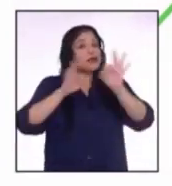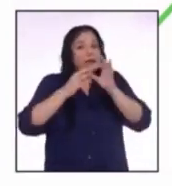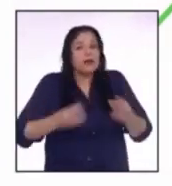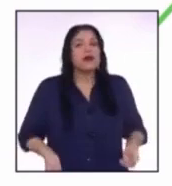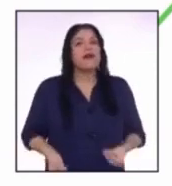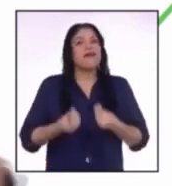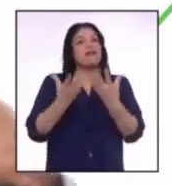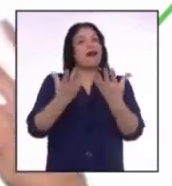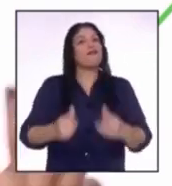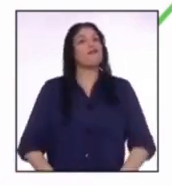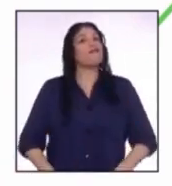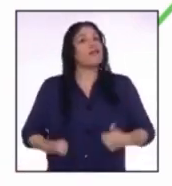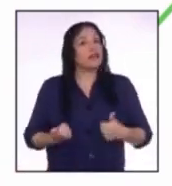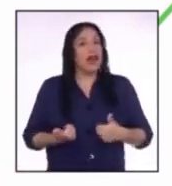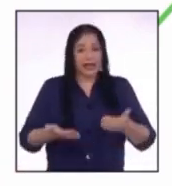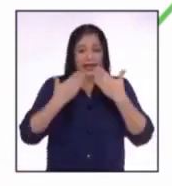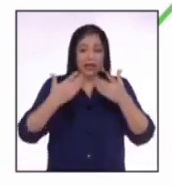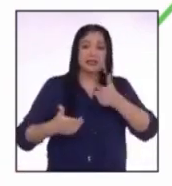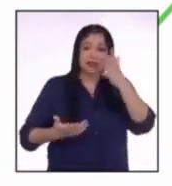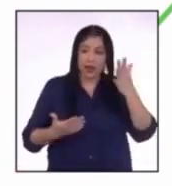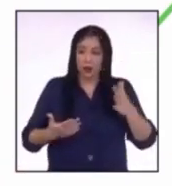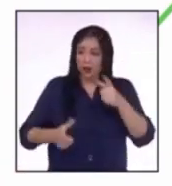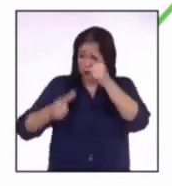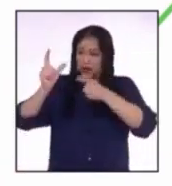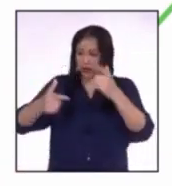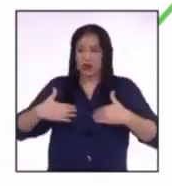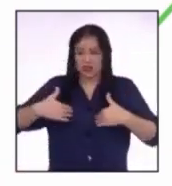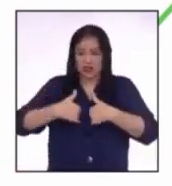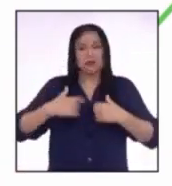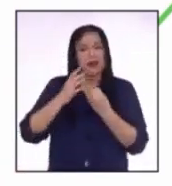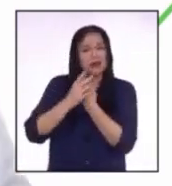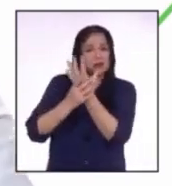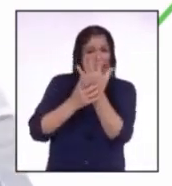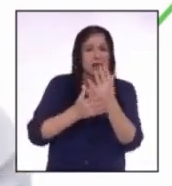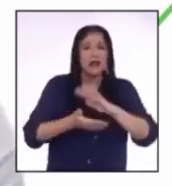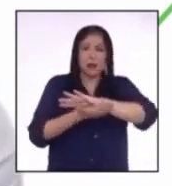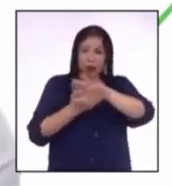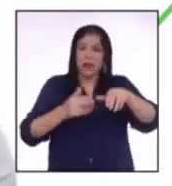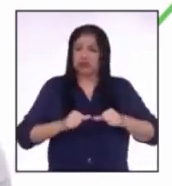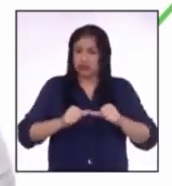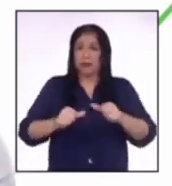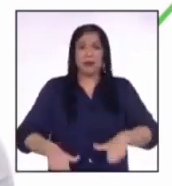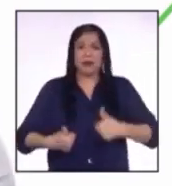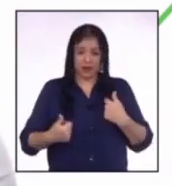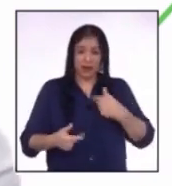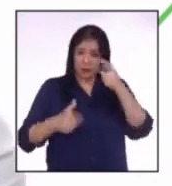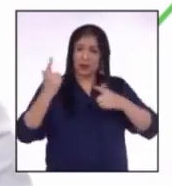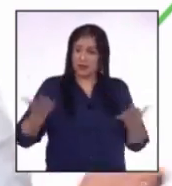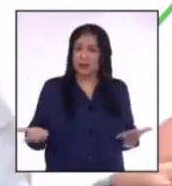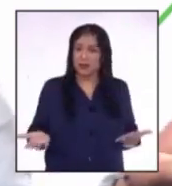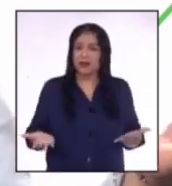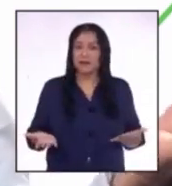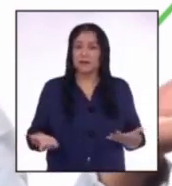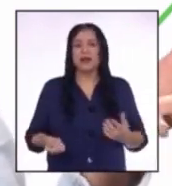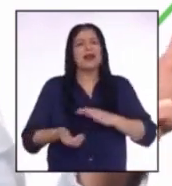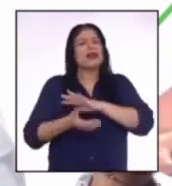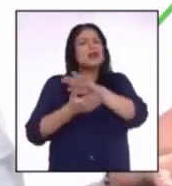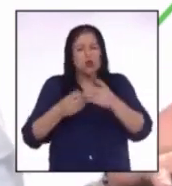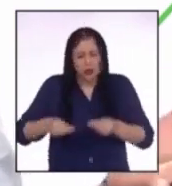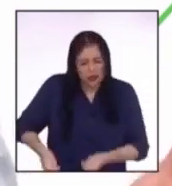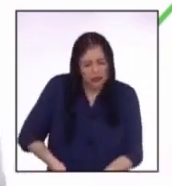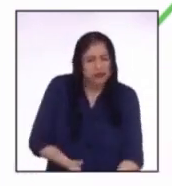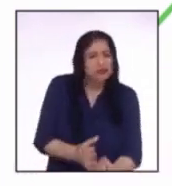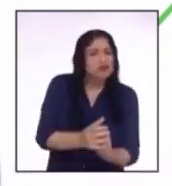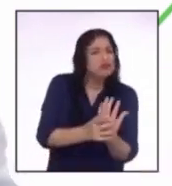gracias a ella nuestro entorno puede sobrevivir desde los animales nosotros como seres humanos las producciones